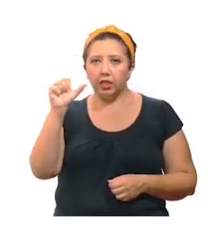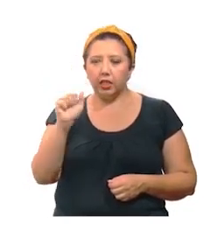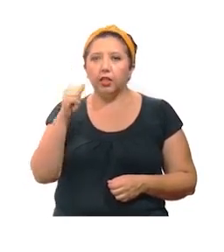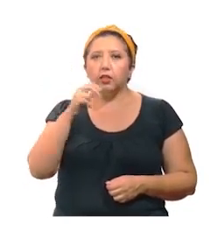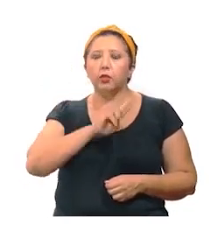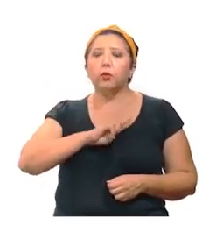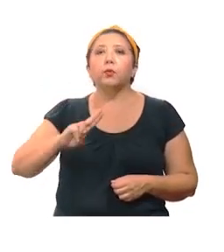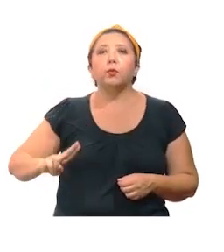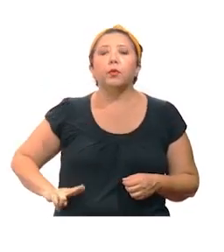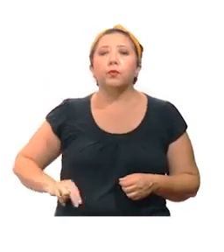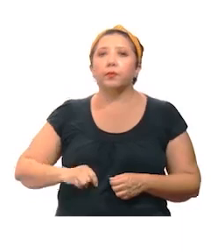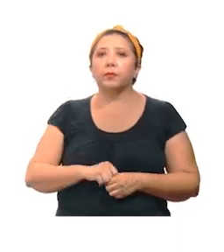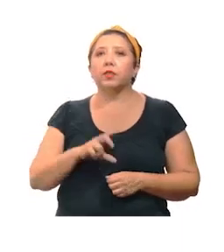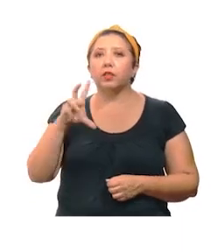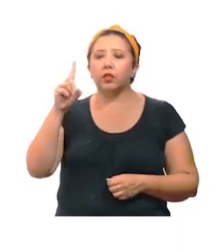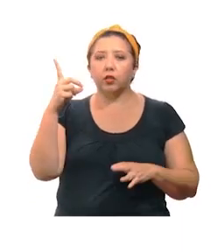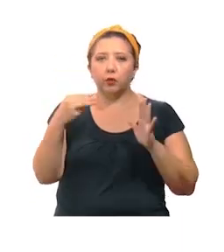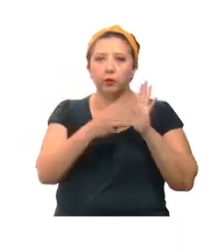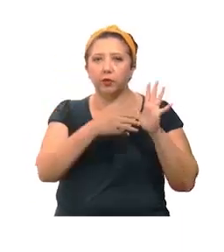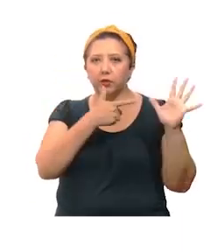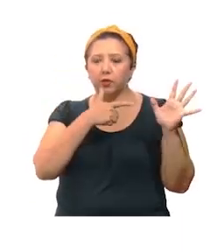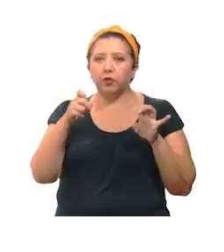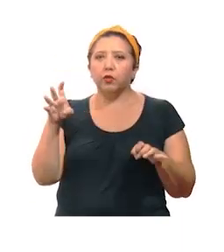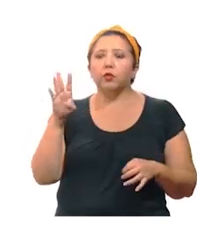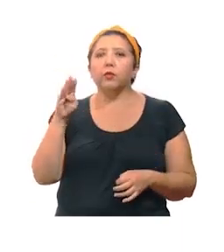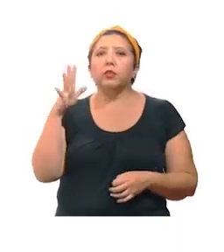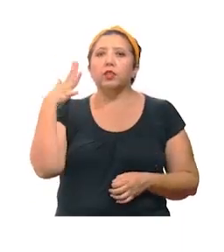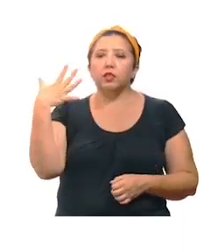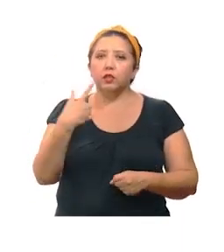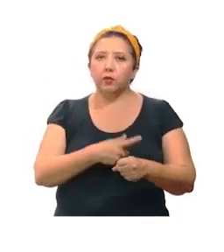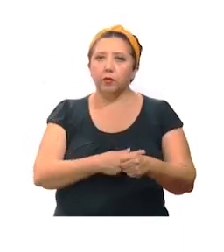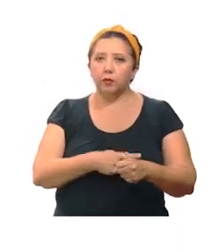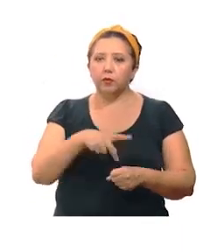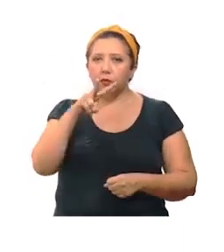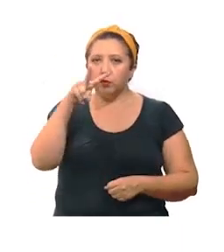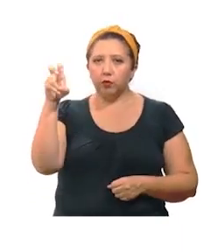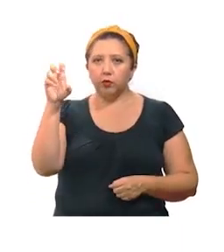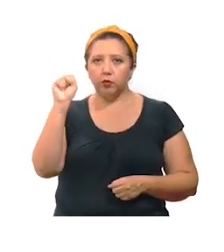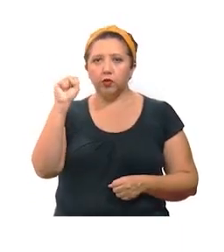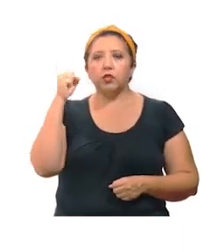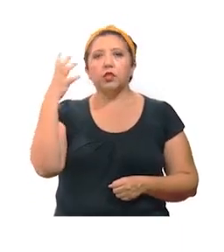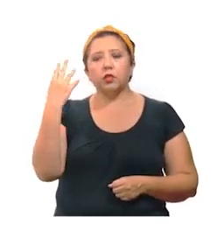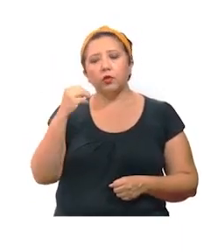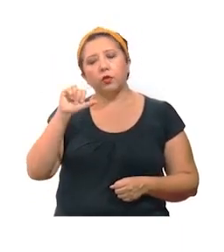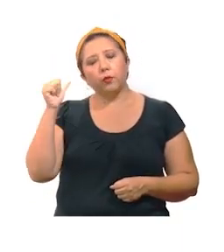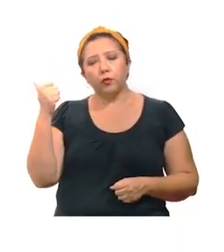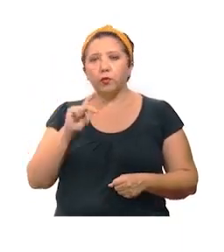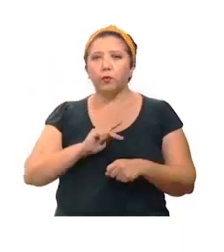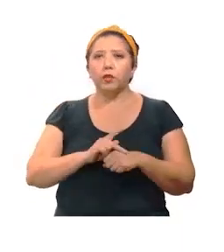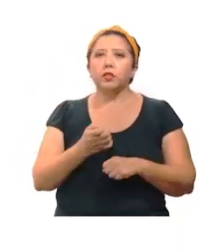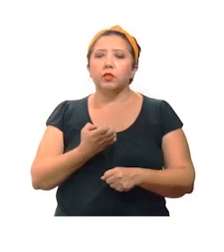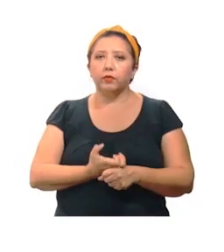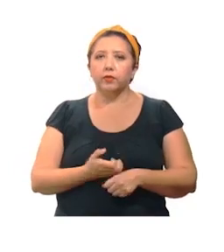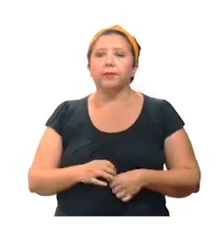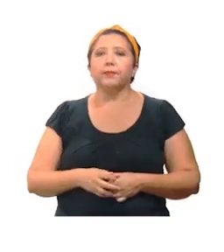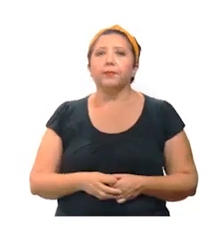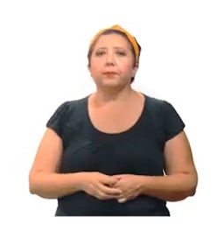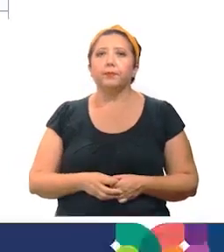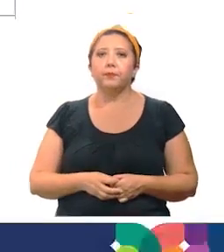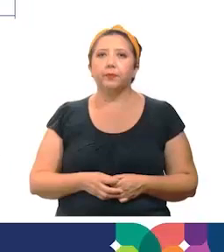y Humán. De los 31.795 casos positivos, 269 son de otro país u otro